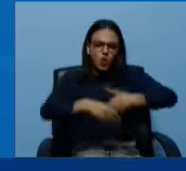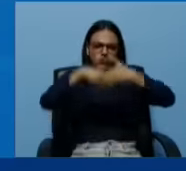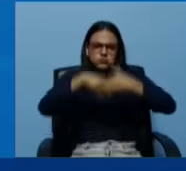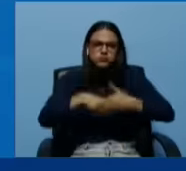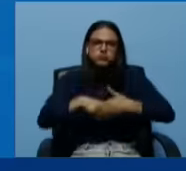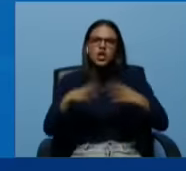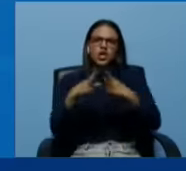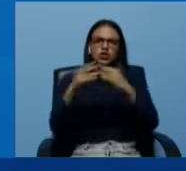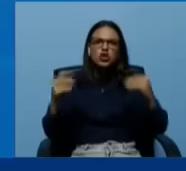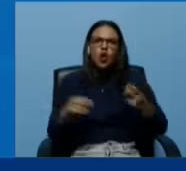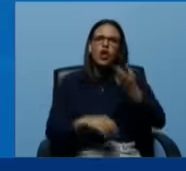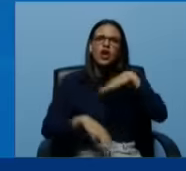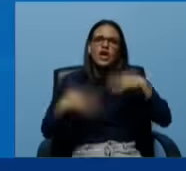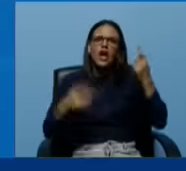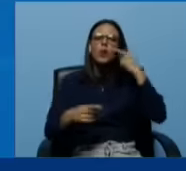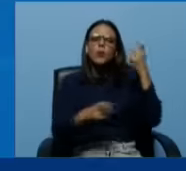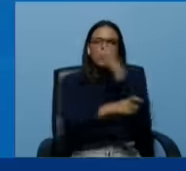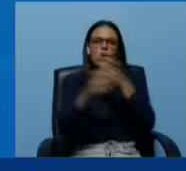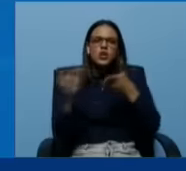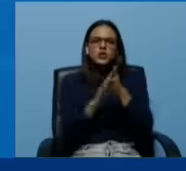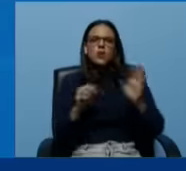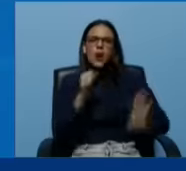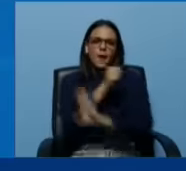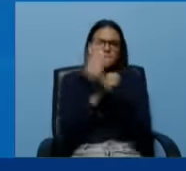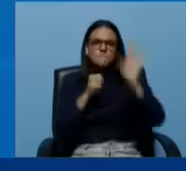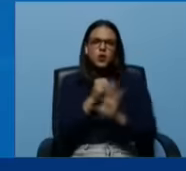protegen. Mucha gente.